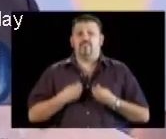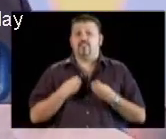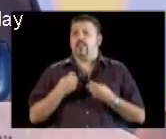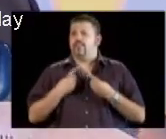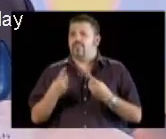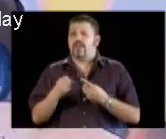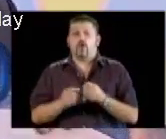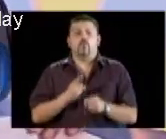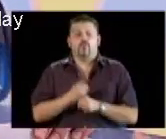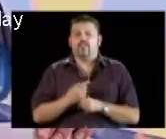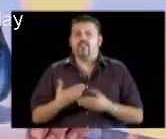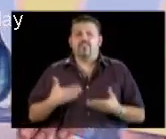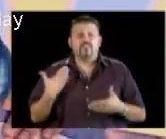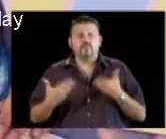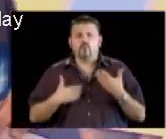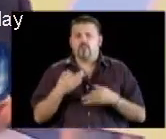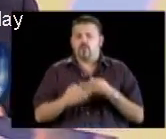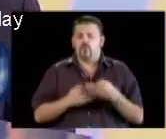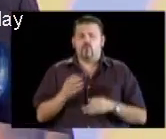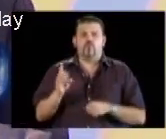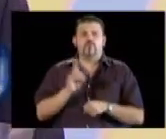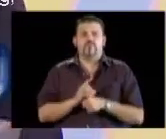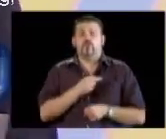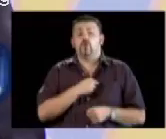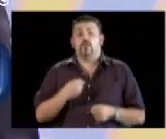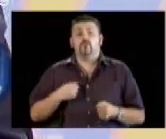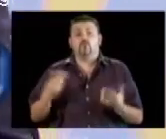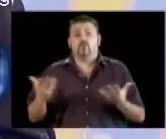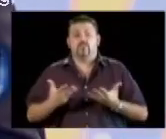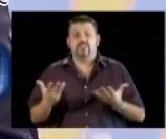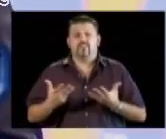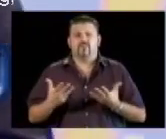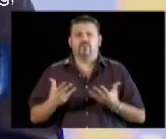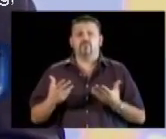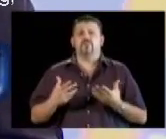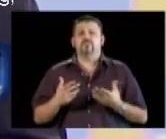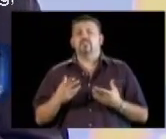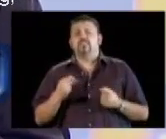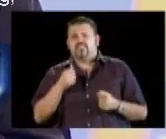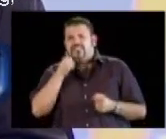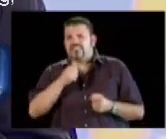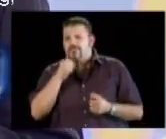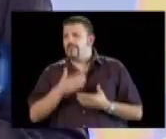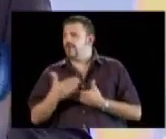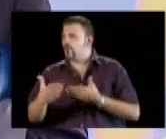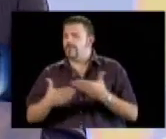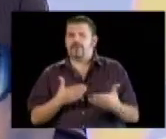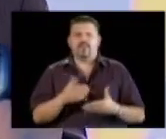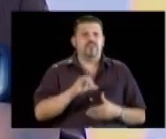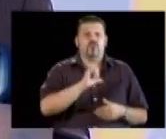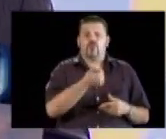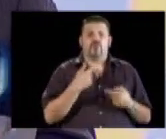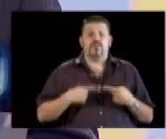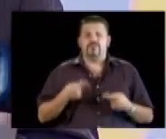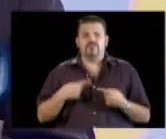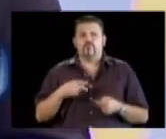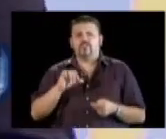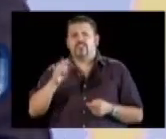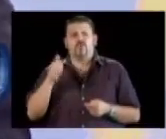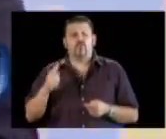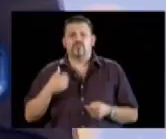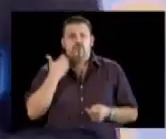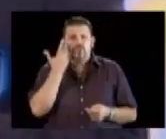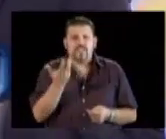de disfrutar todos los días lo que hacemos y sobre todo lo más importante, compartirlo con la gente que quiere. Yo simplemente les digo